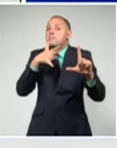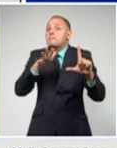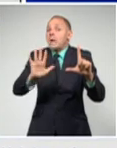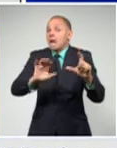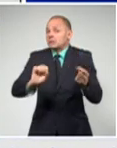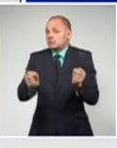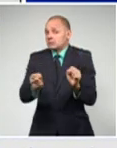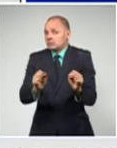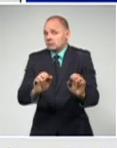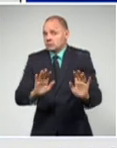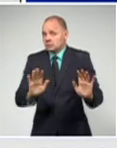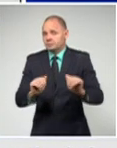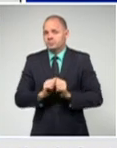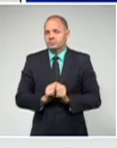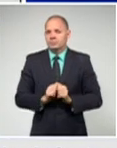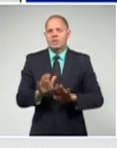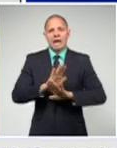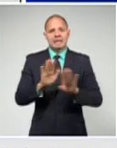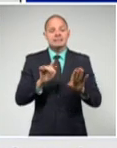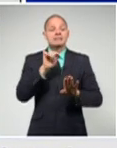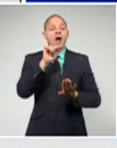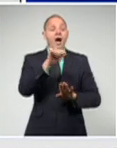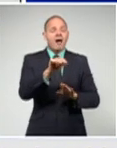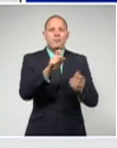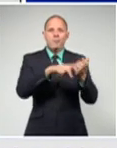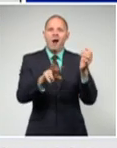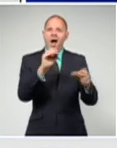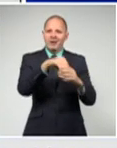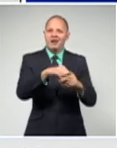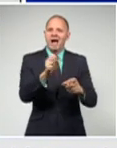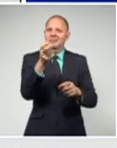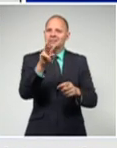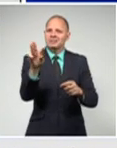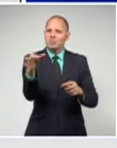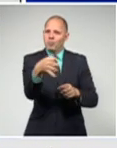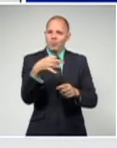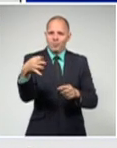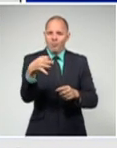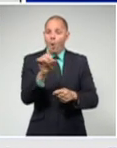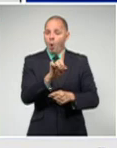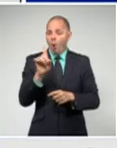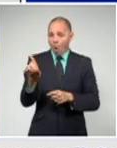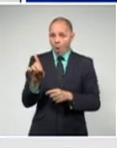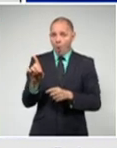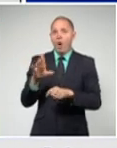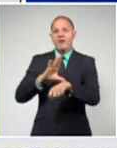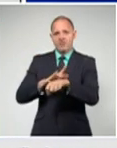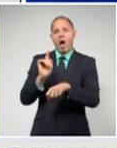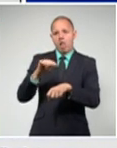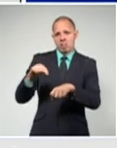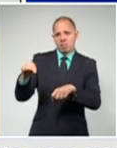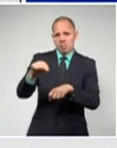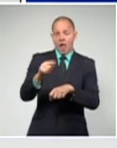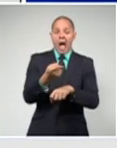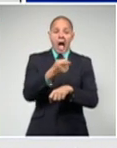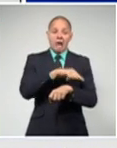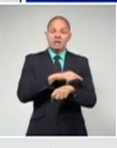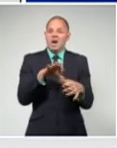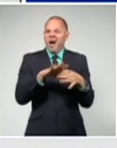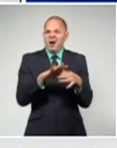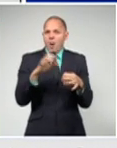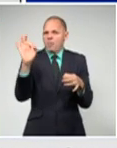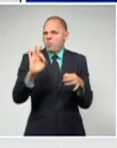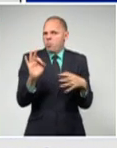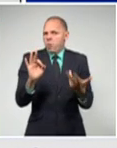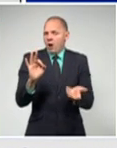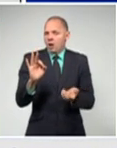casos en 11 de sus 13 municipios, y el municipio de Guáimaro ayer, Camagüey en